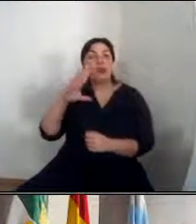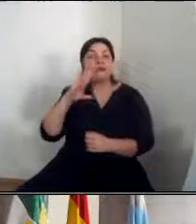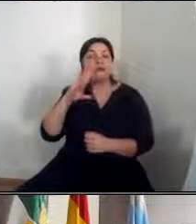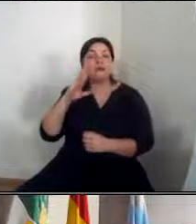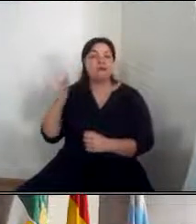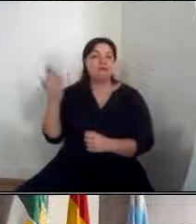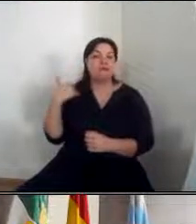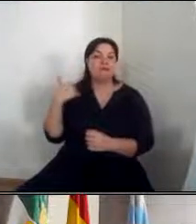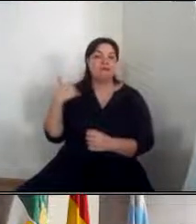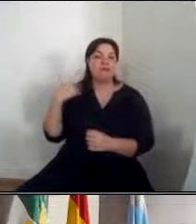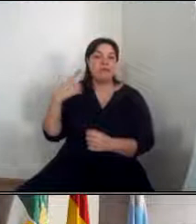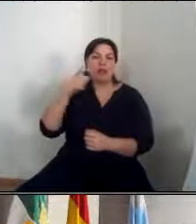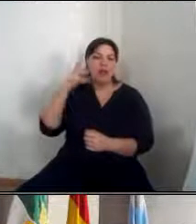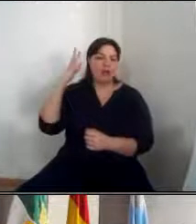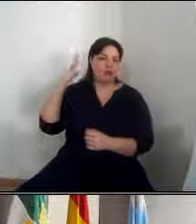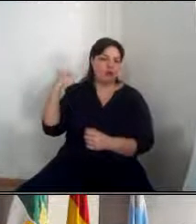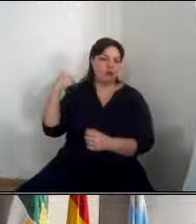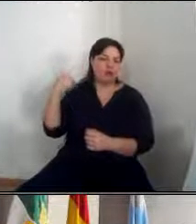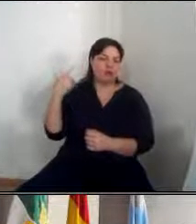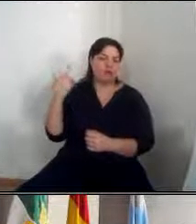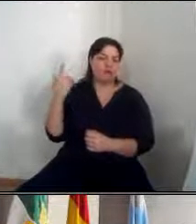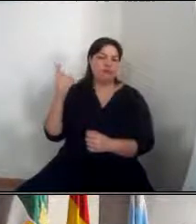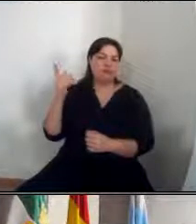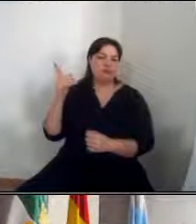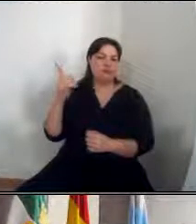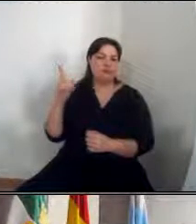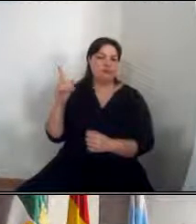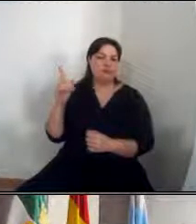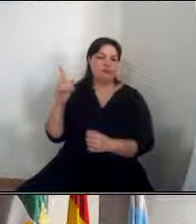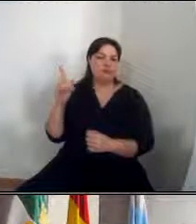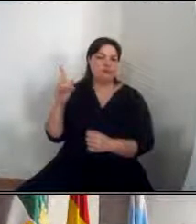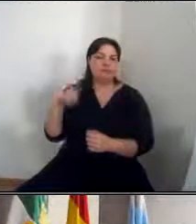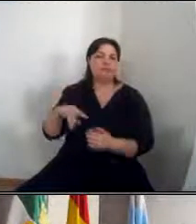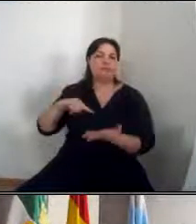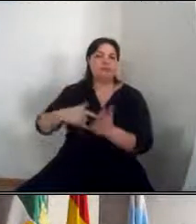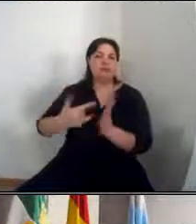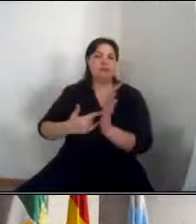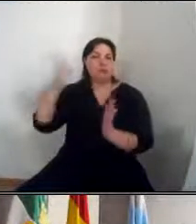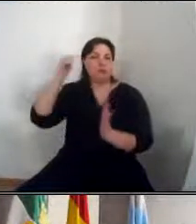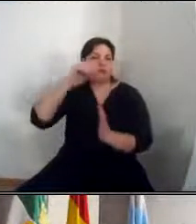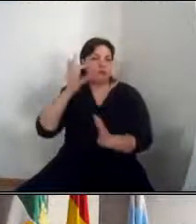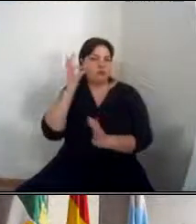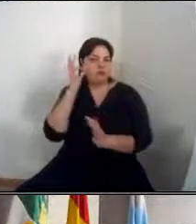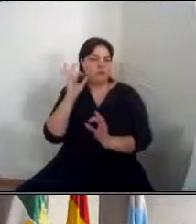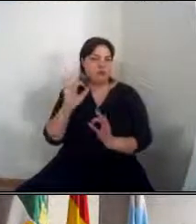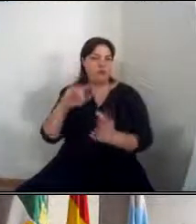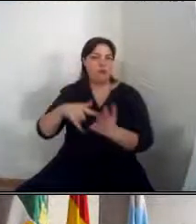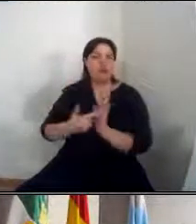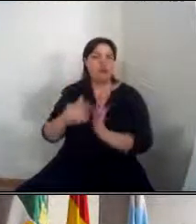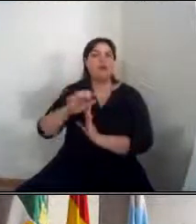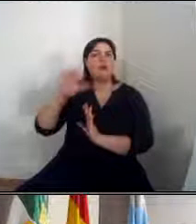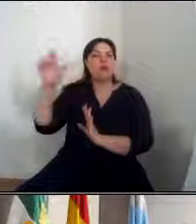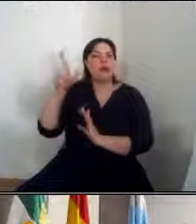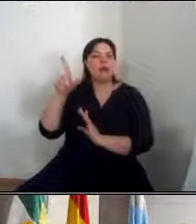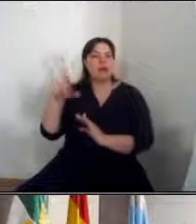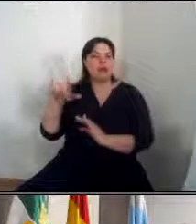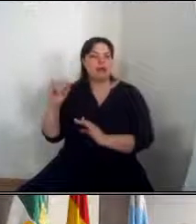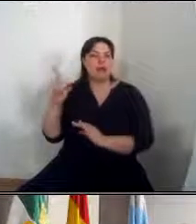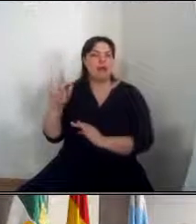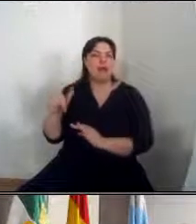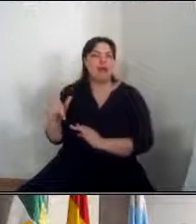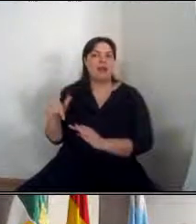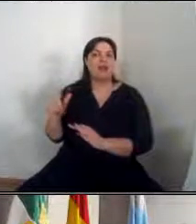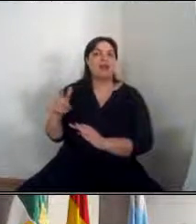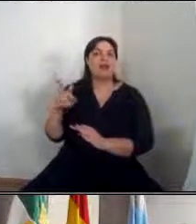muchos años pues tener también un técnico, hombre o mujer, también en proyectos europeos, que trasladaran también